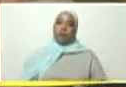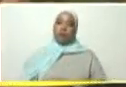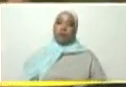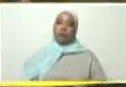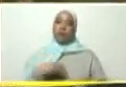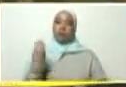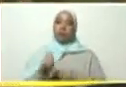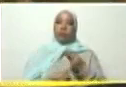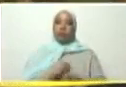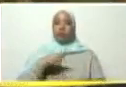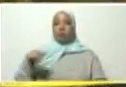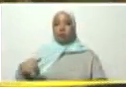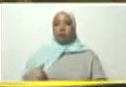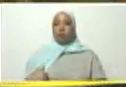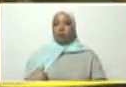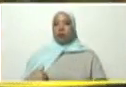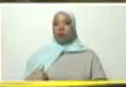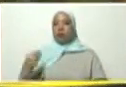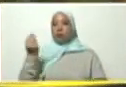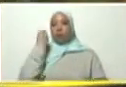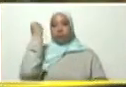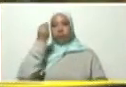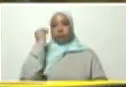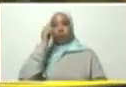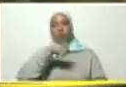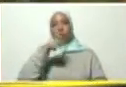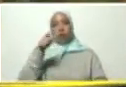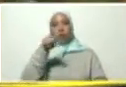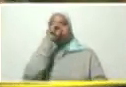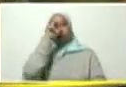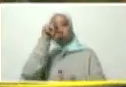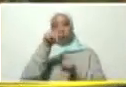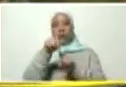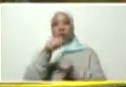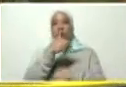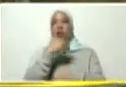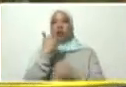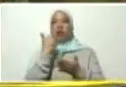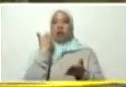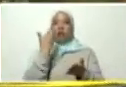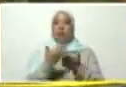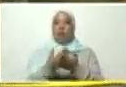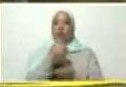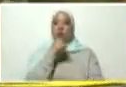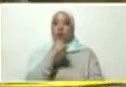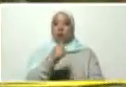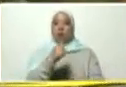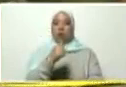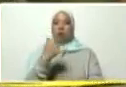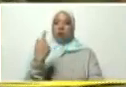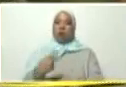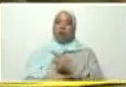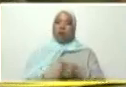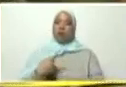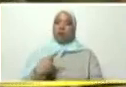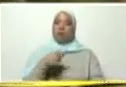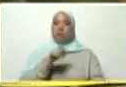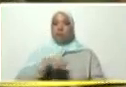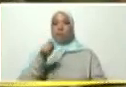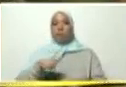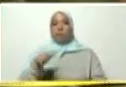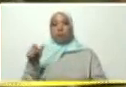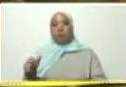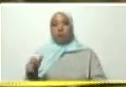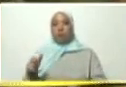que nosotros hacemos la revisión por supuesto haber personas objetadas quienes están objetados lo dijimos en las condiciones una persona que esté siendo